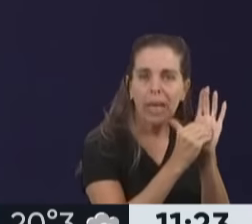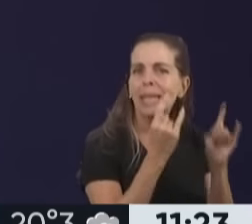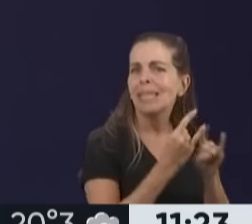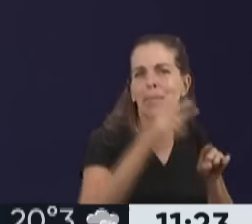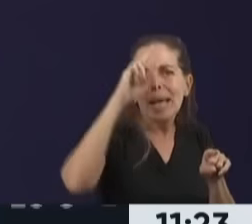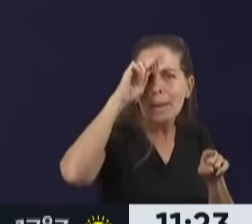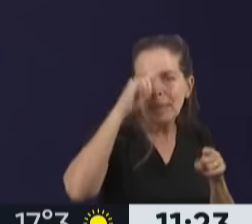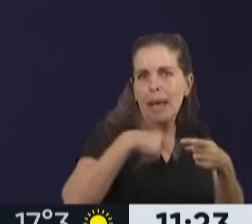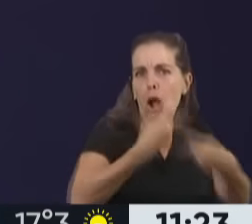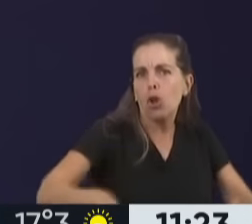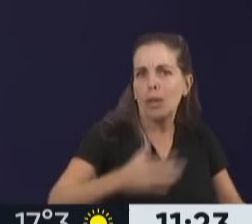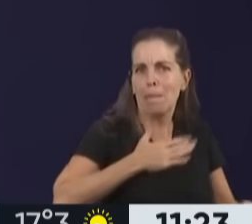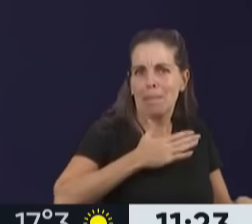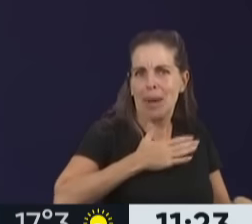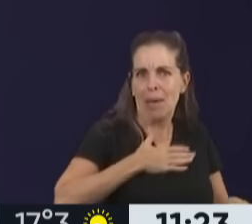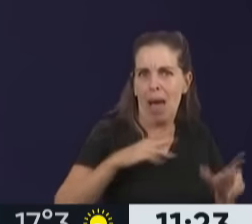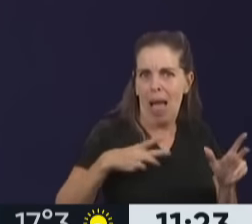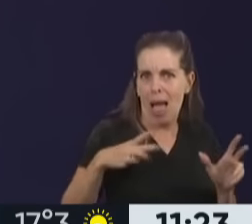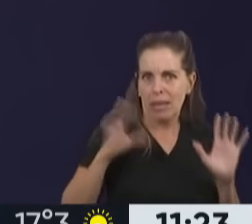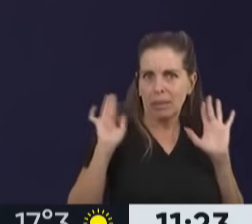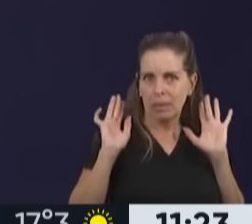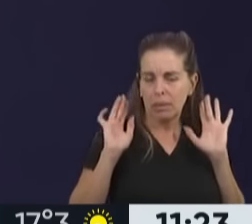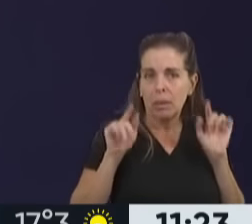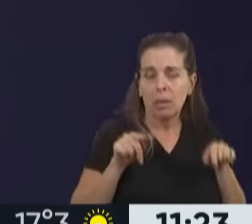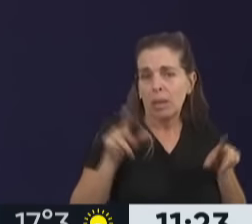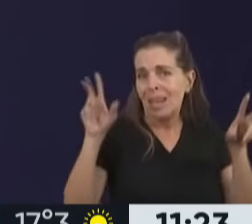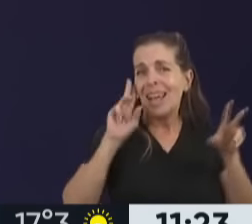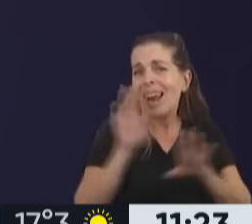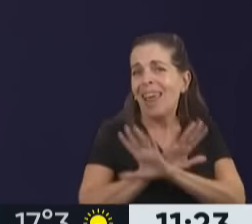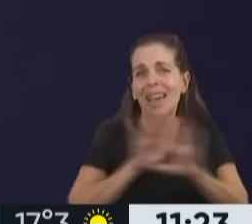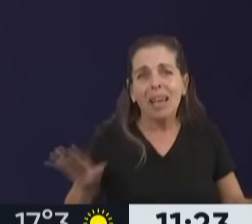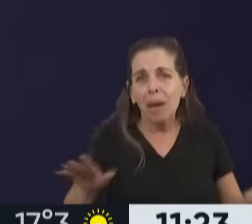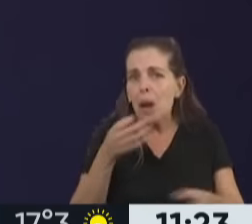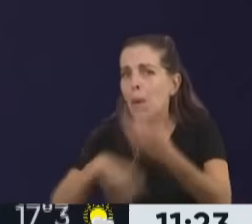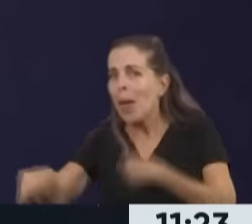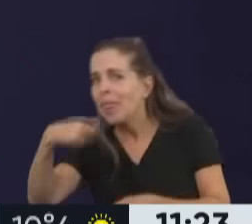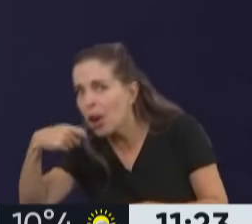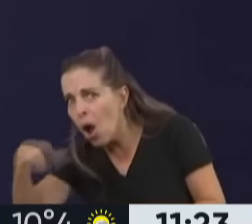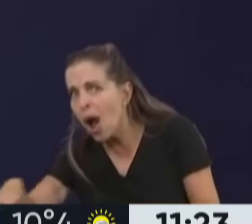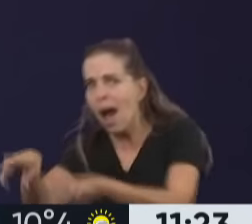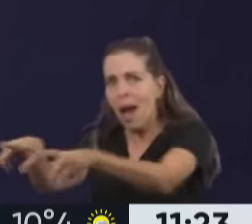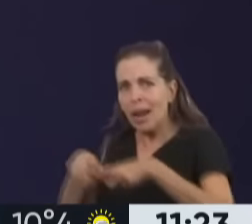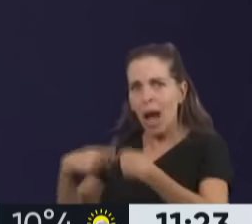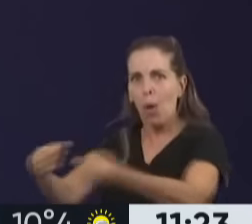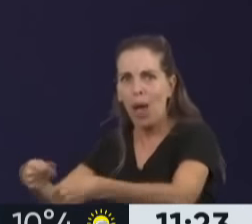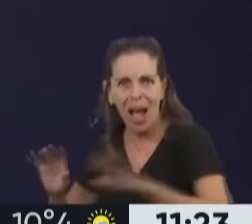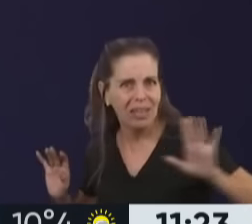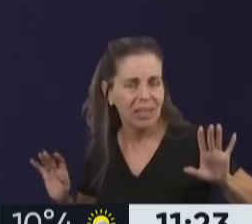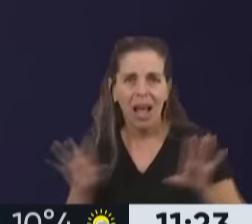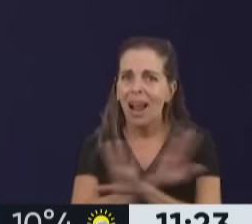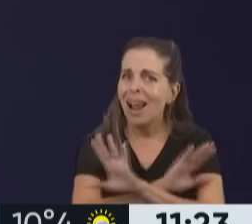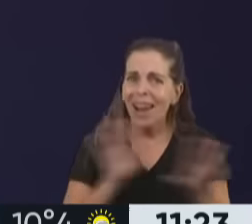propiedad privada que nada tiene que ver con los narcos y que nada tiene que ver con el que realice